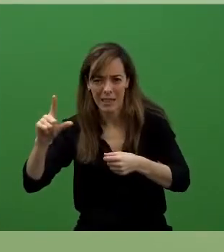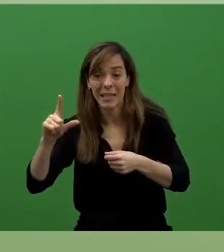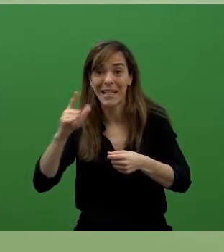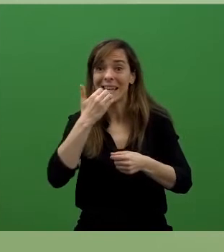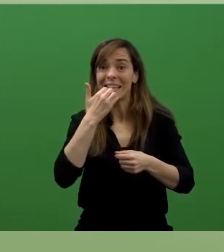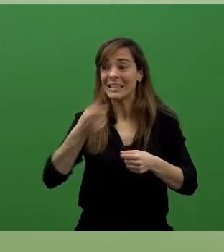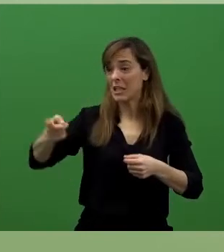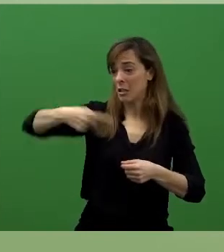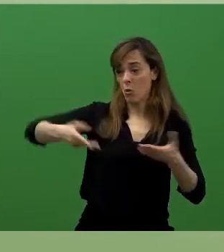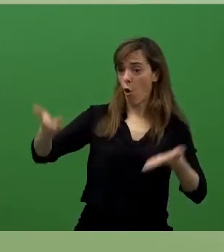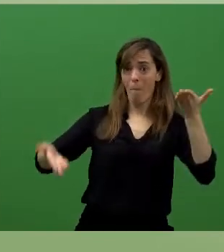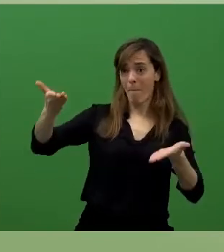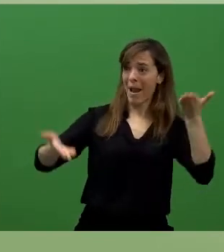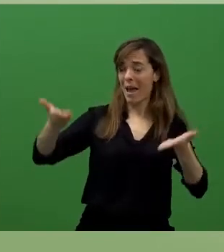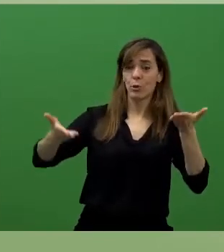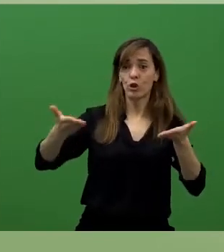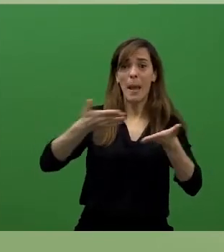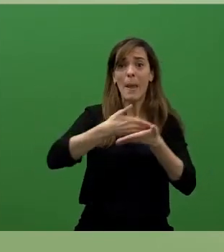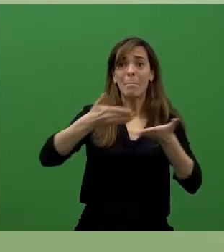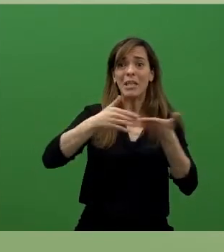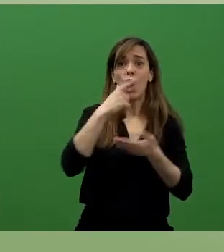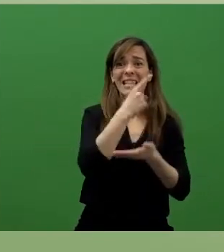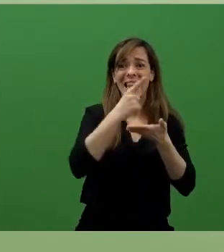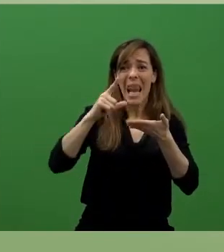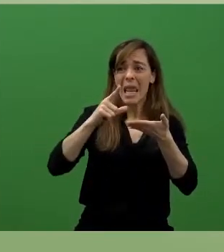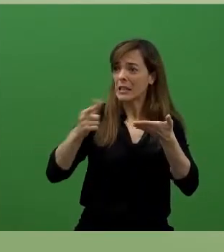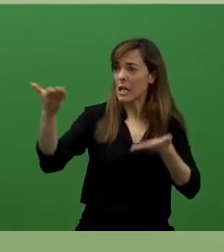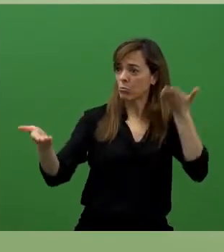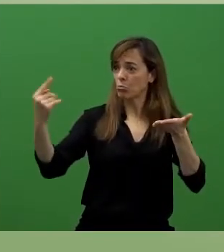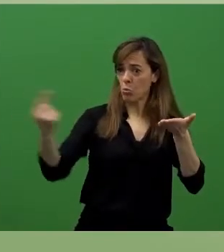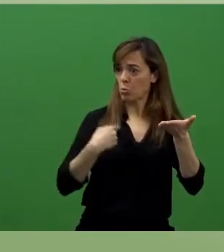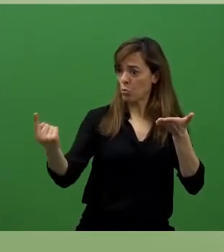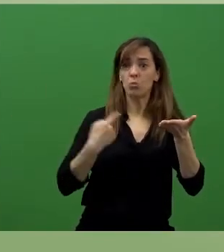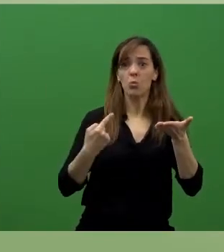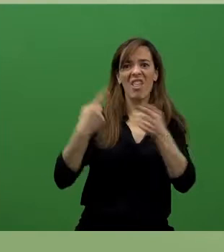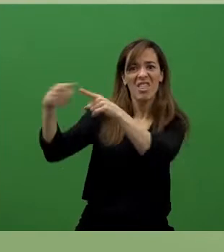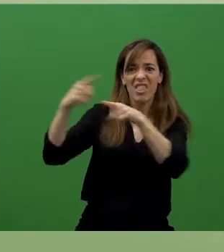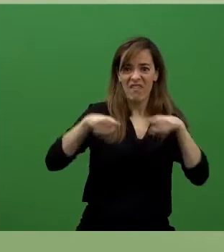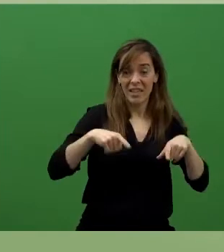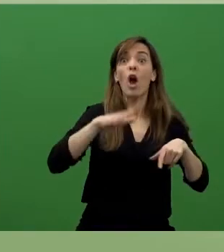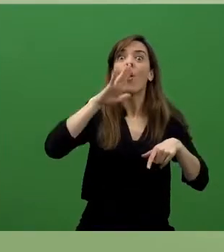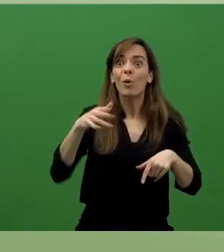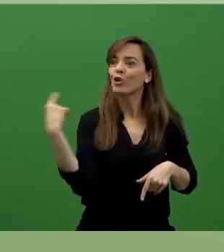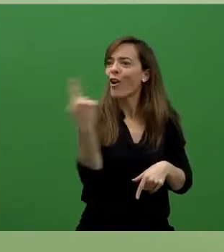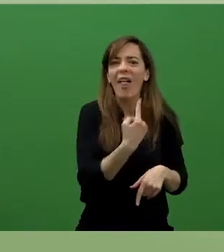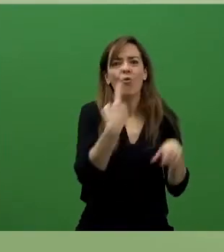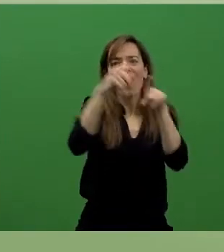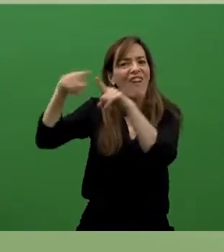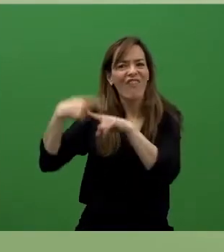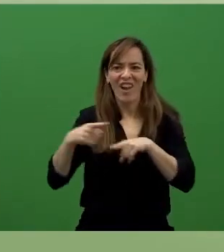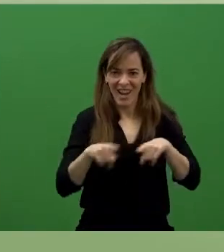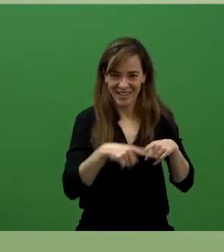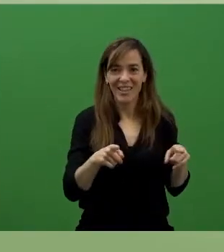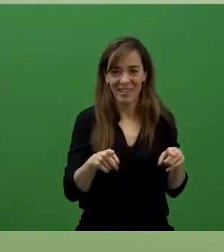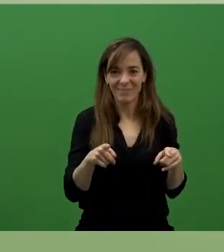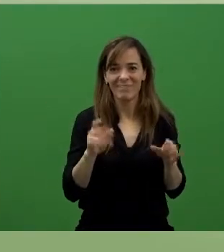entre nosotros, tenemos millones de letras que son distintas entre cada uno de nosotros. Esto es lo que nos da la variabilidad, lo que hace que todos seamos